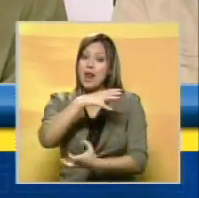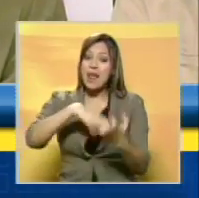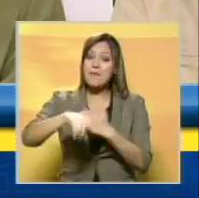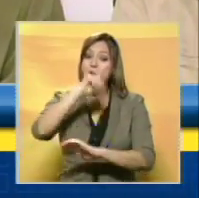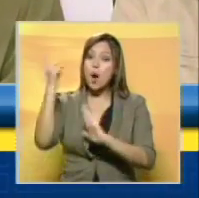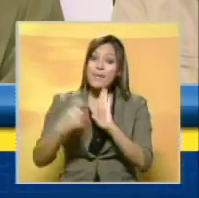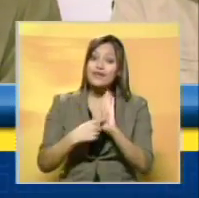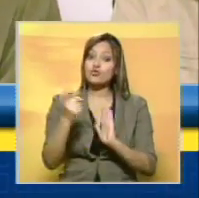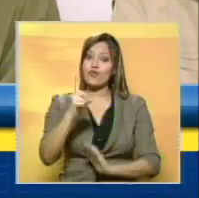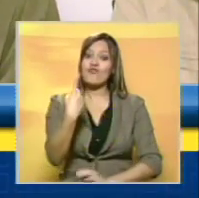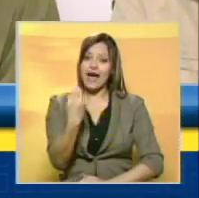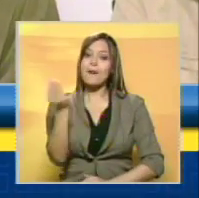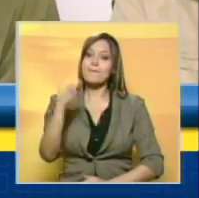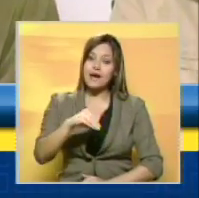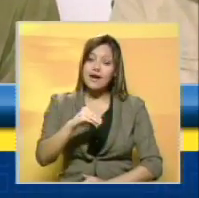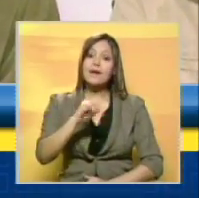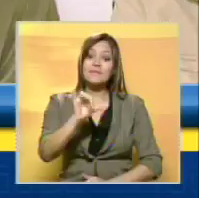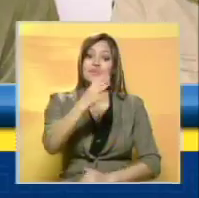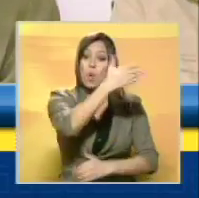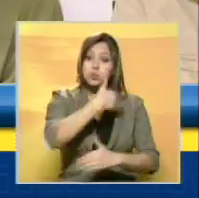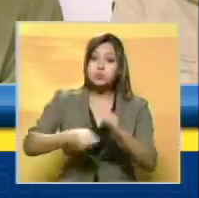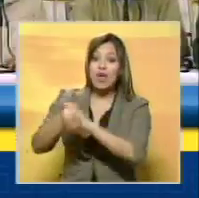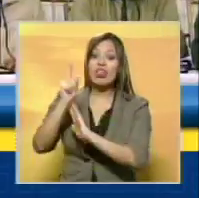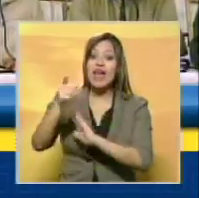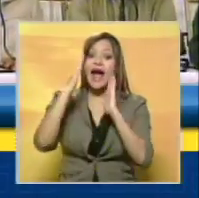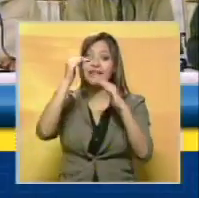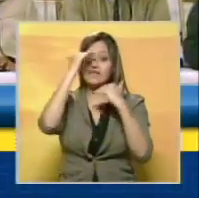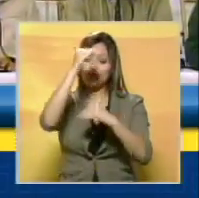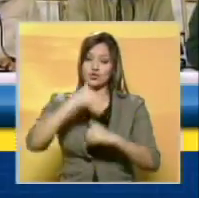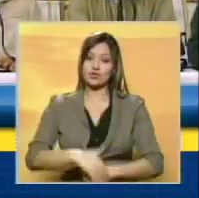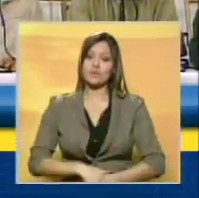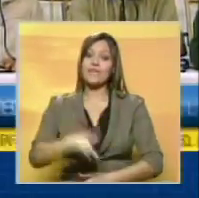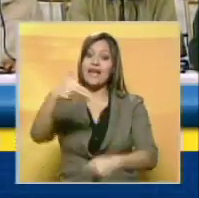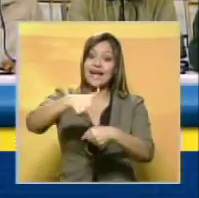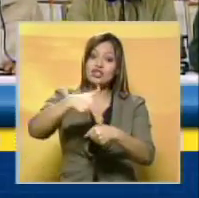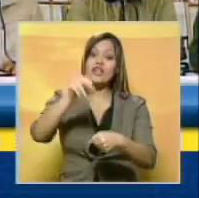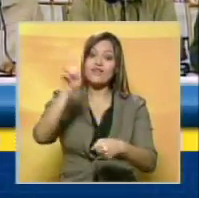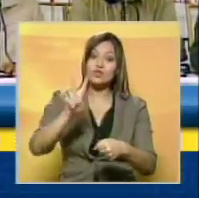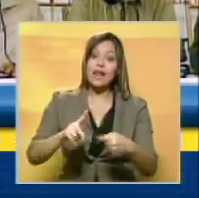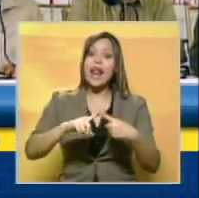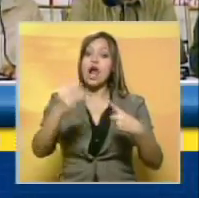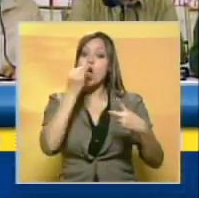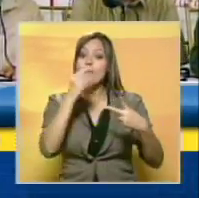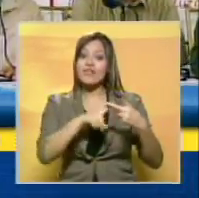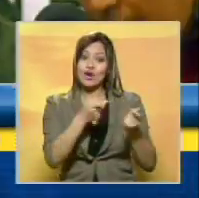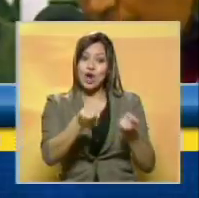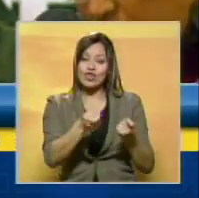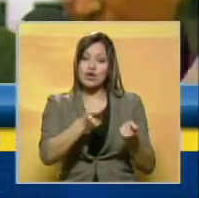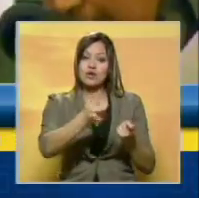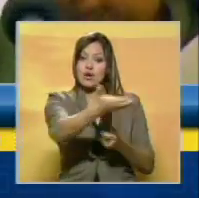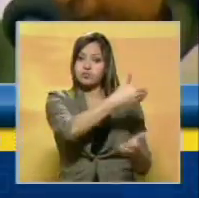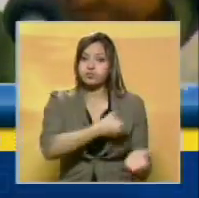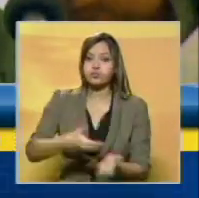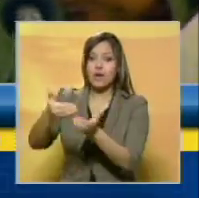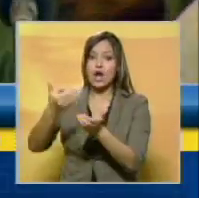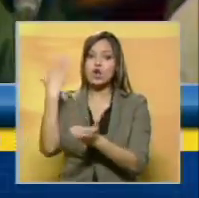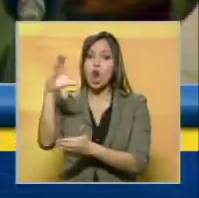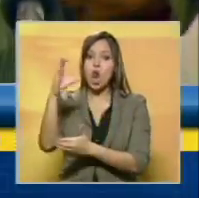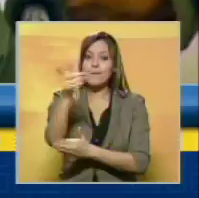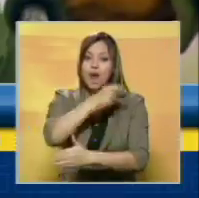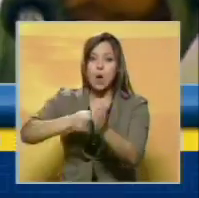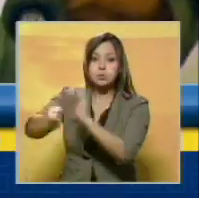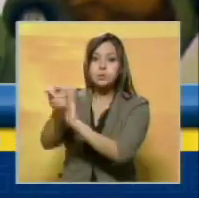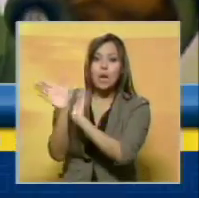de fondo está allí, en el contrabando, y ese es el que debemos atender. Gasolina venezolana y alimentos regulados son sacados a Colombia de diversas